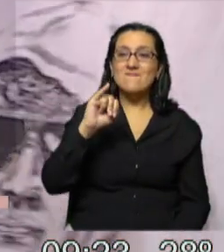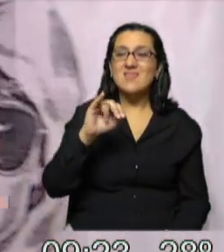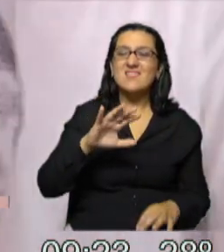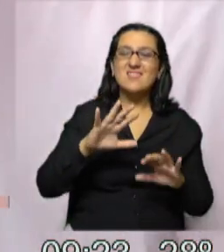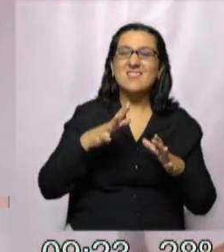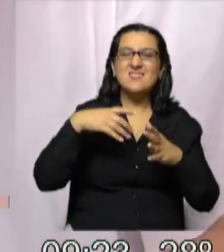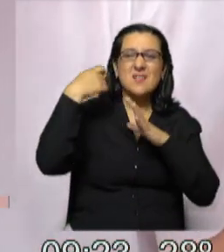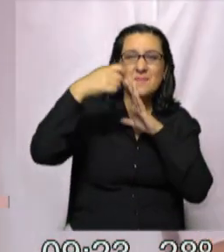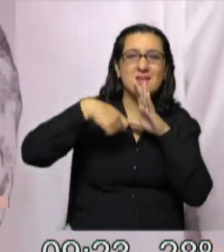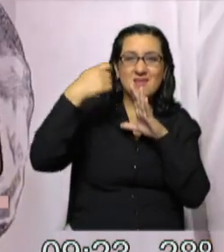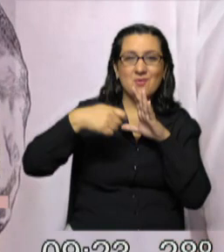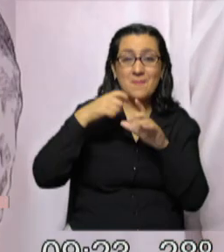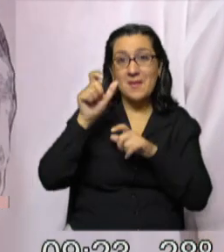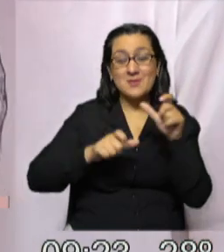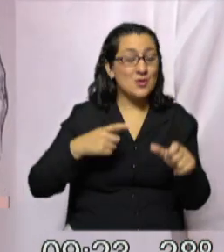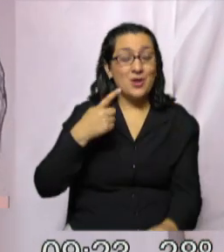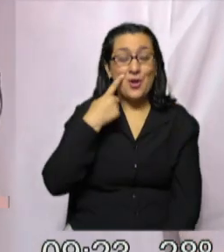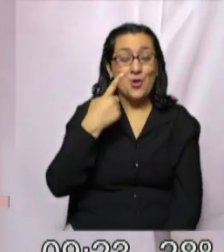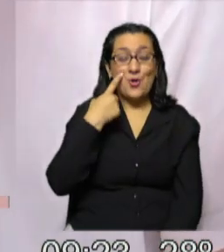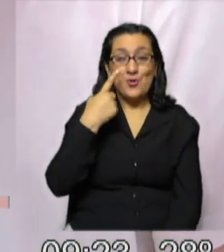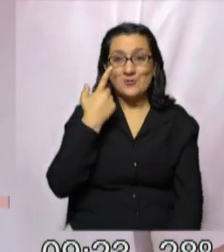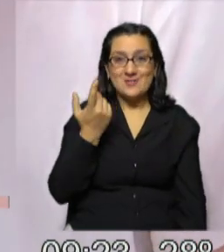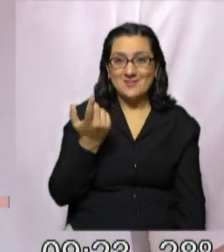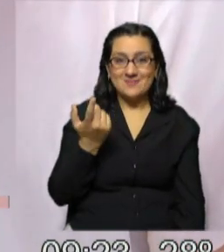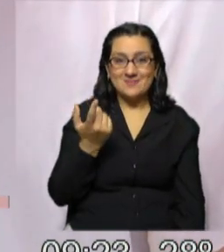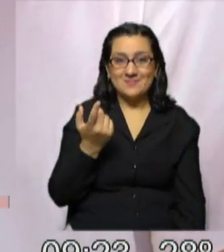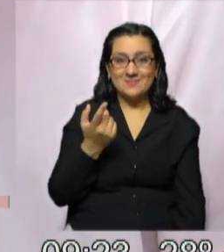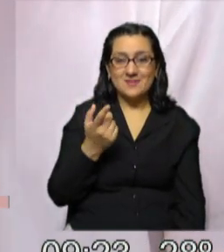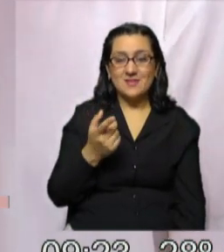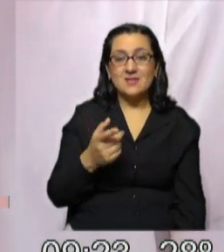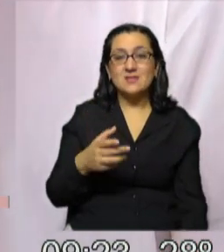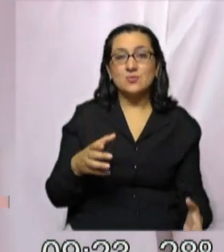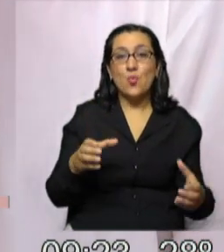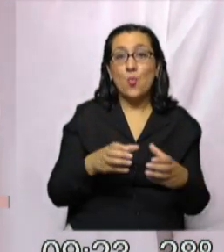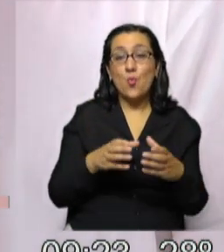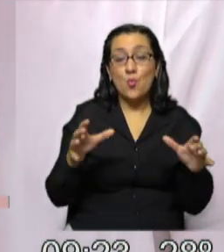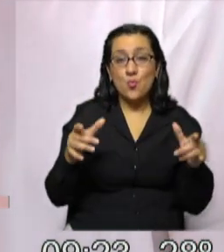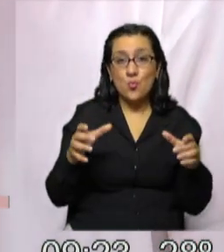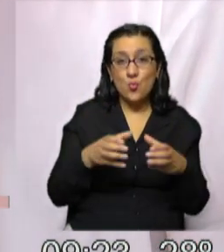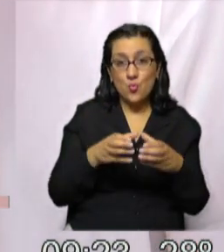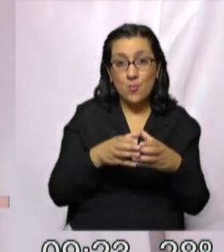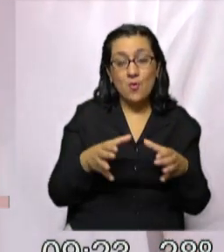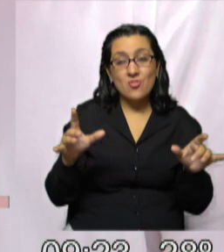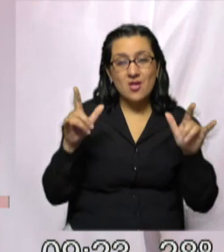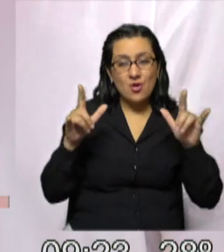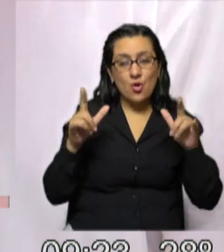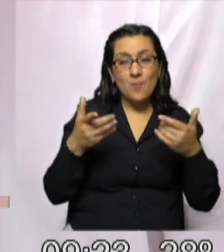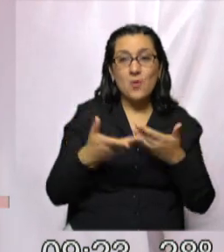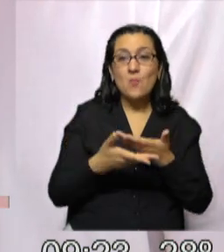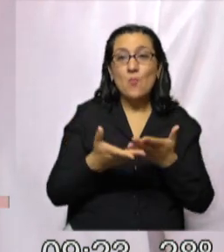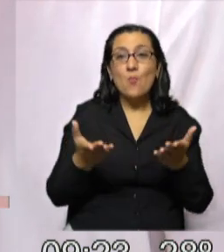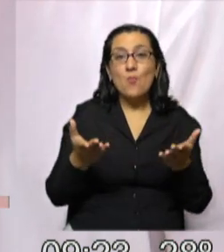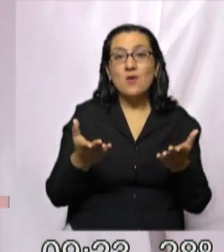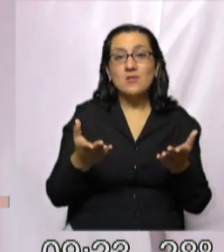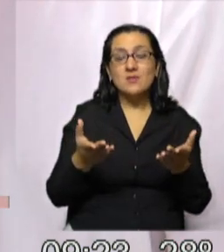la película? A ver, para aquellos que no están familiarizados, una banda, pero trasciende un poco, ¿no?, la historia de la banda, muestra una